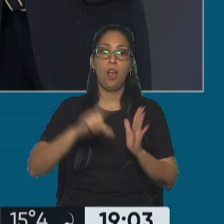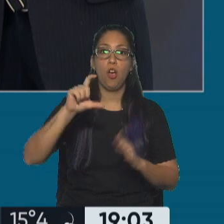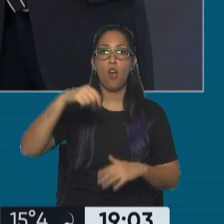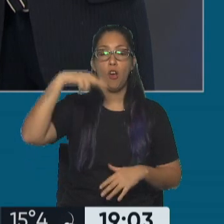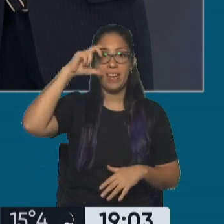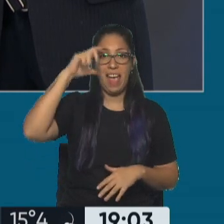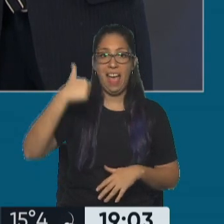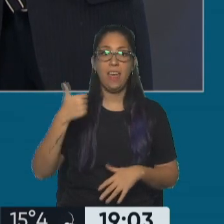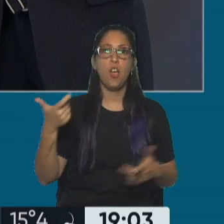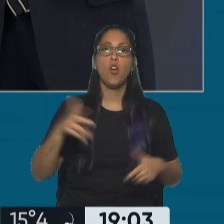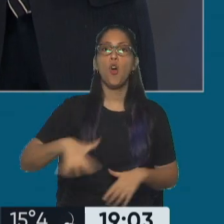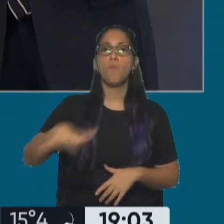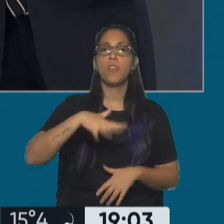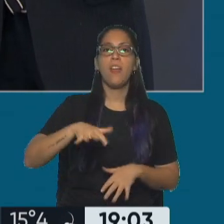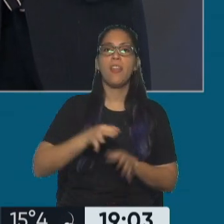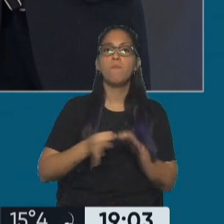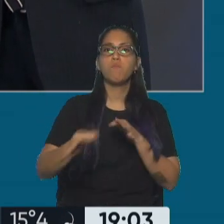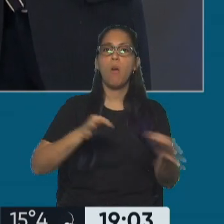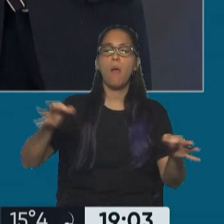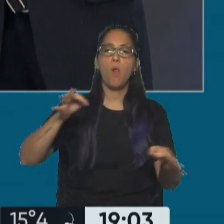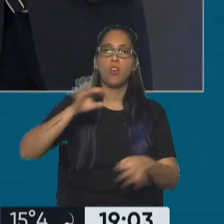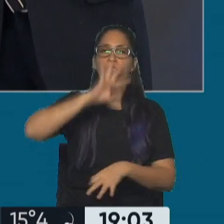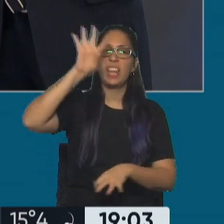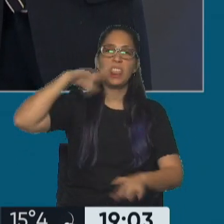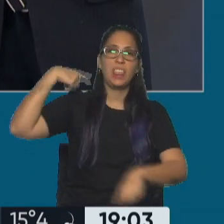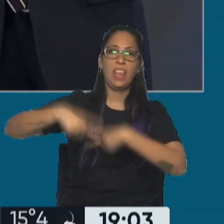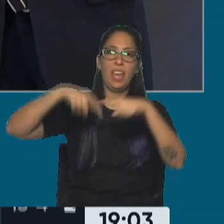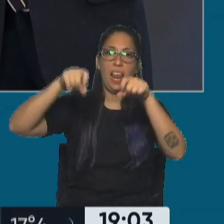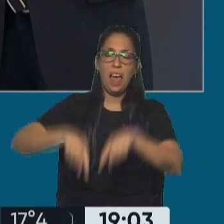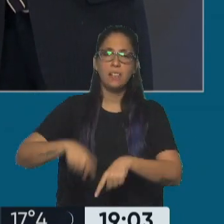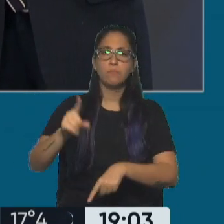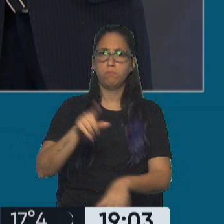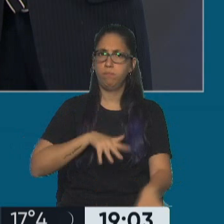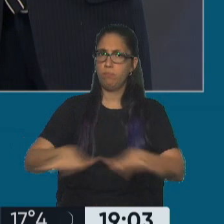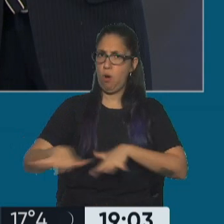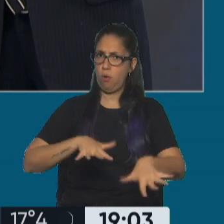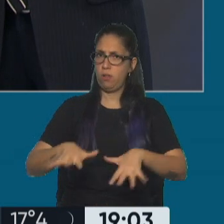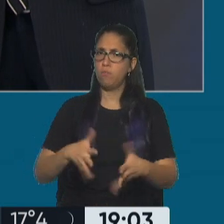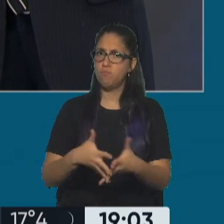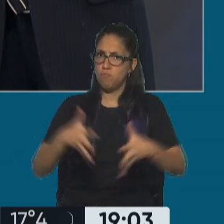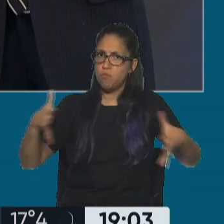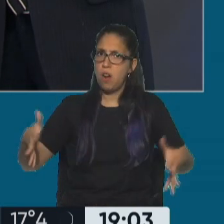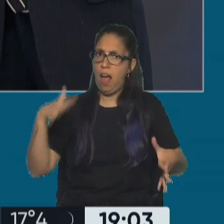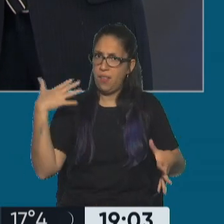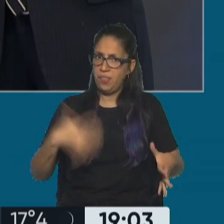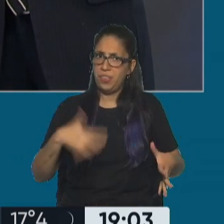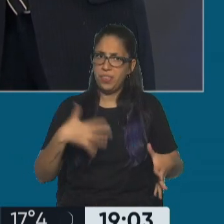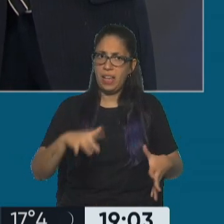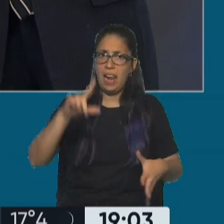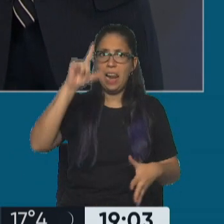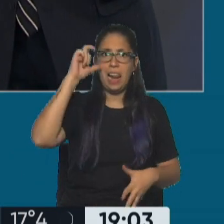CONAIE, que es la comunidad de pueblos indígenas, con muchísimo poder de movilización en Ecuador. Estamos hablando de